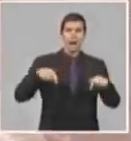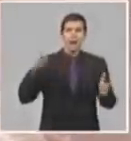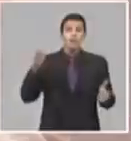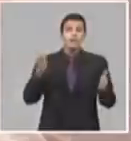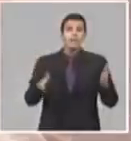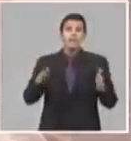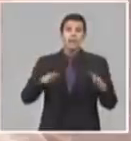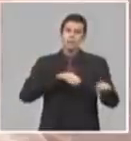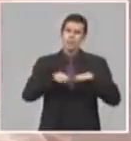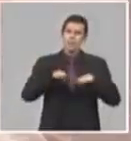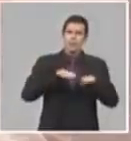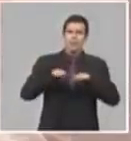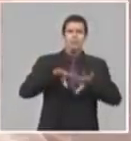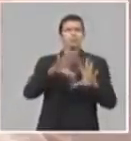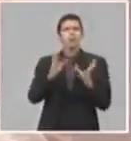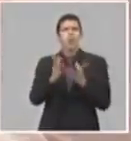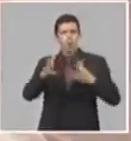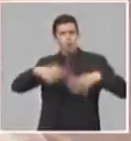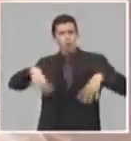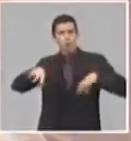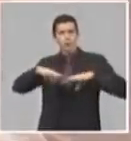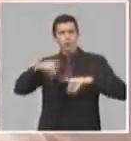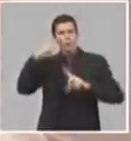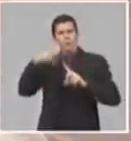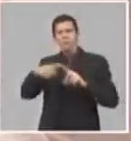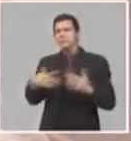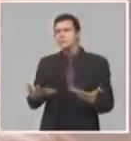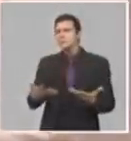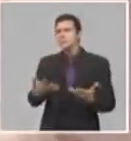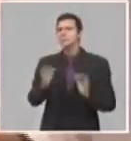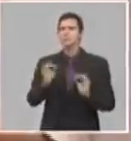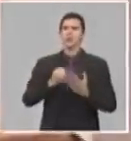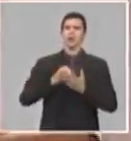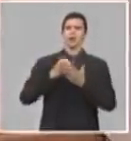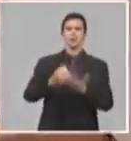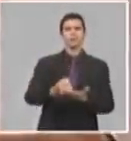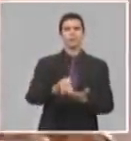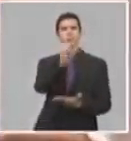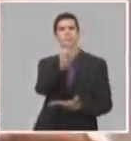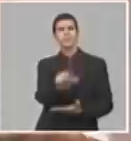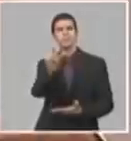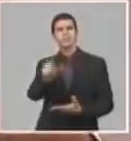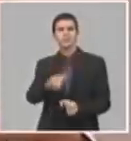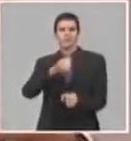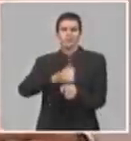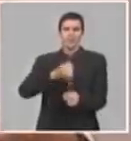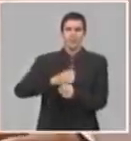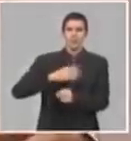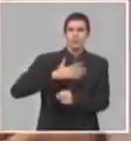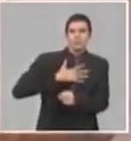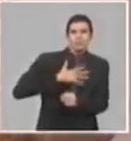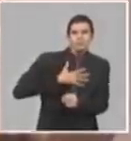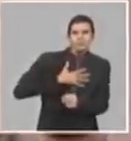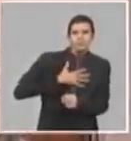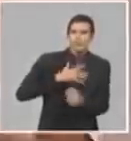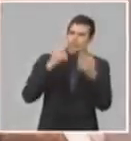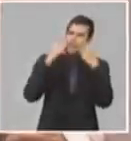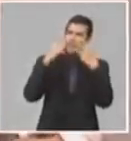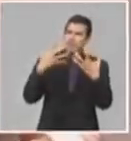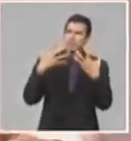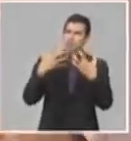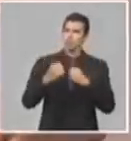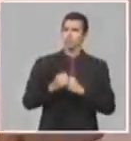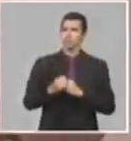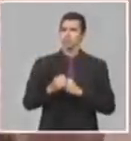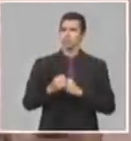quería insistir en un aspecto que es muy importante, que es que ese servicio tiene que ser un servicio